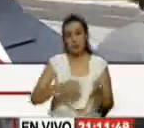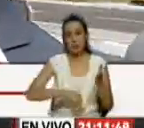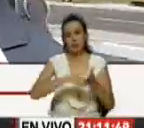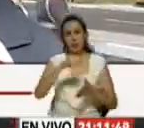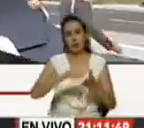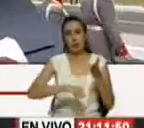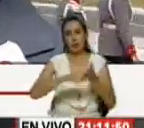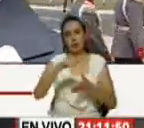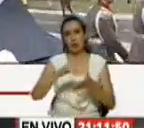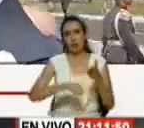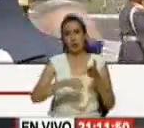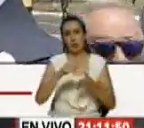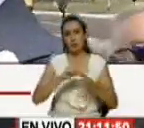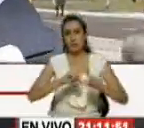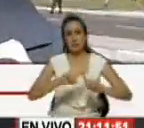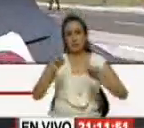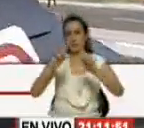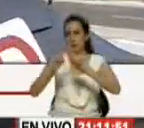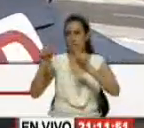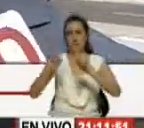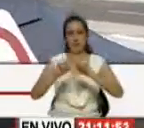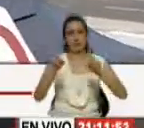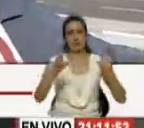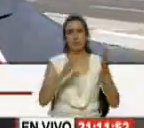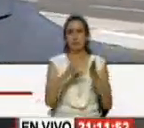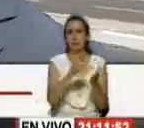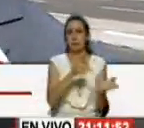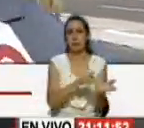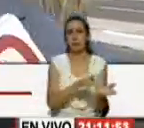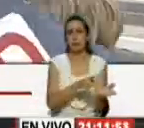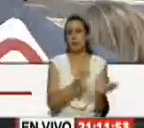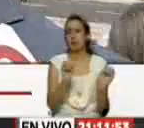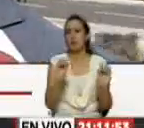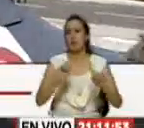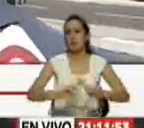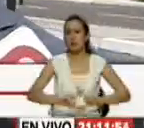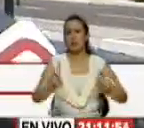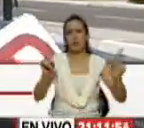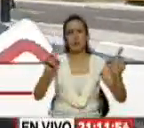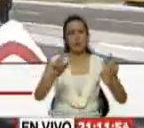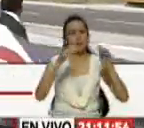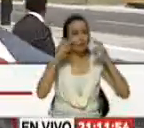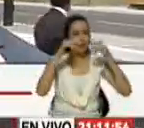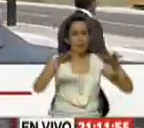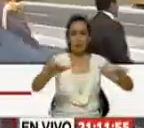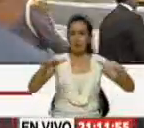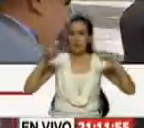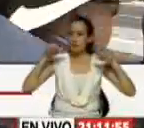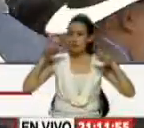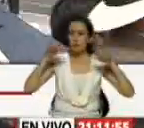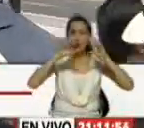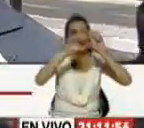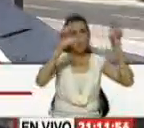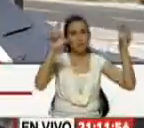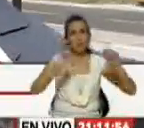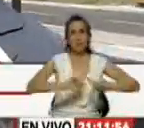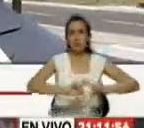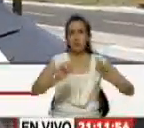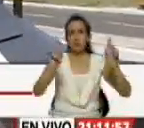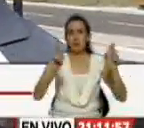ver con distintos tipos de eventos y contrataciones con distintos tipos de empresas. Es